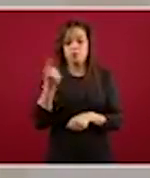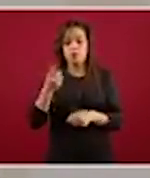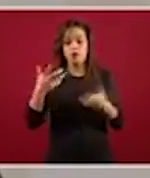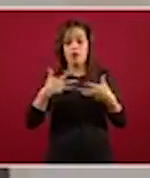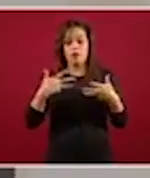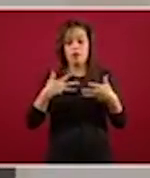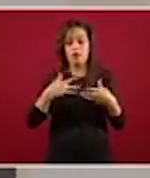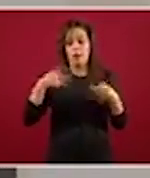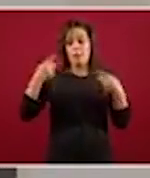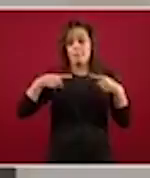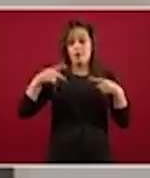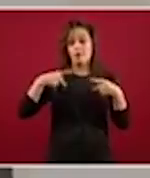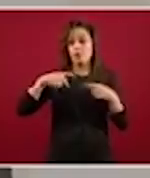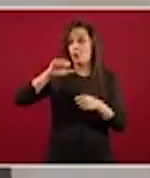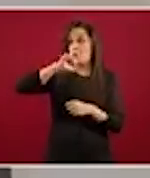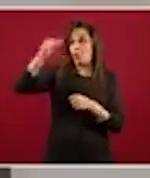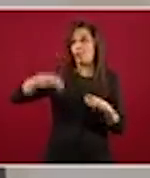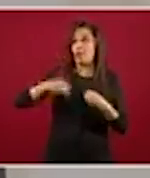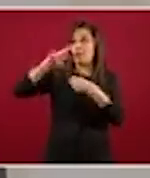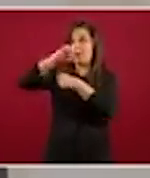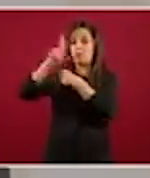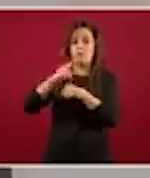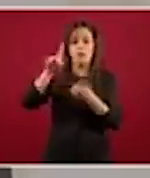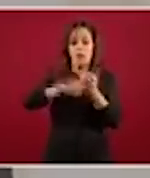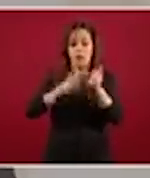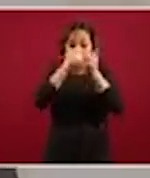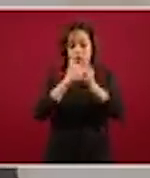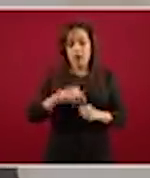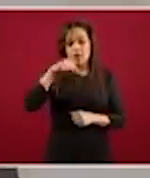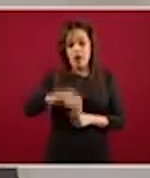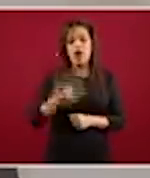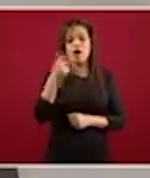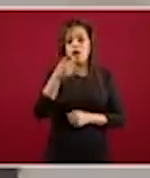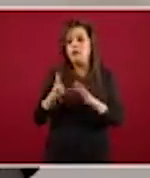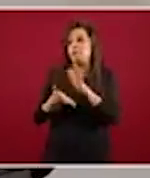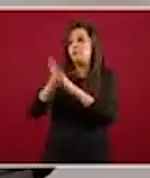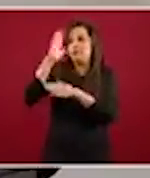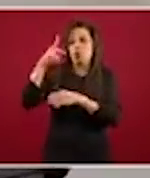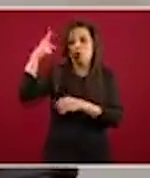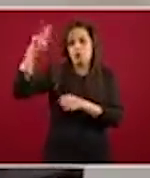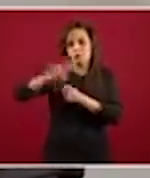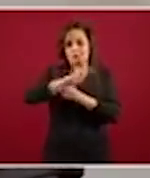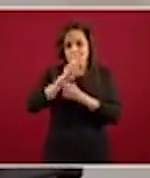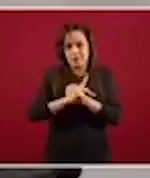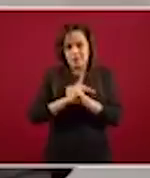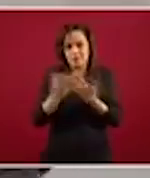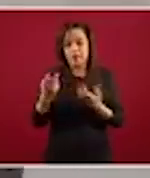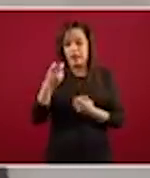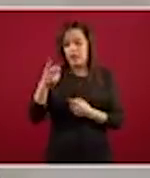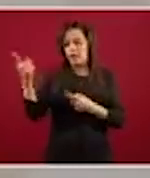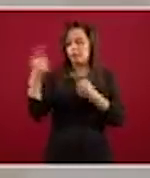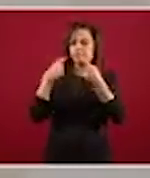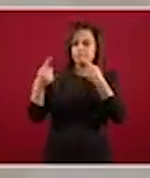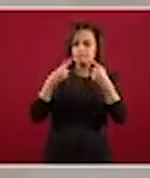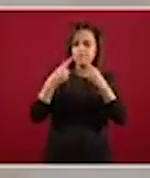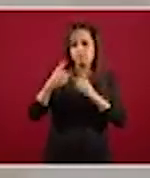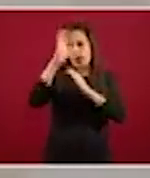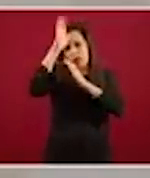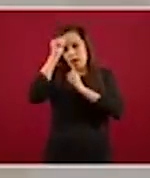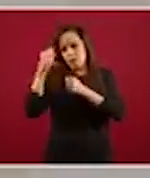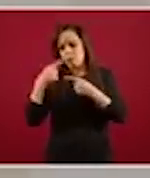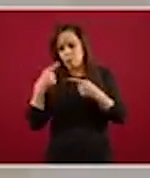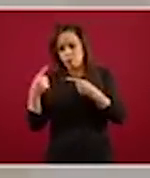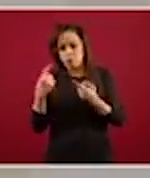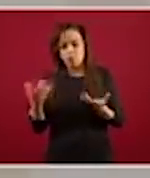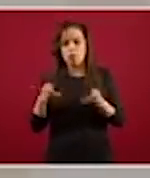extranjeros en nuestro país que necesitaban regresar a un país y entonces los mexicanos en aquel país se hicieron convenios. Conforme se han ido